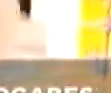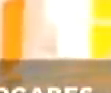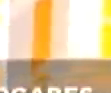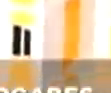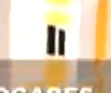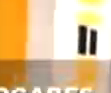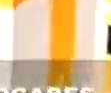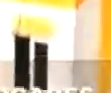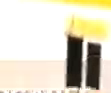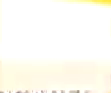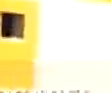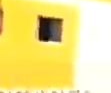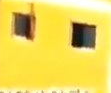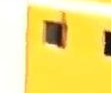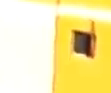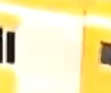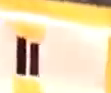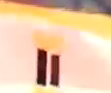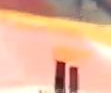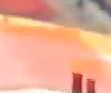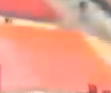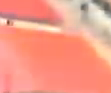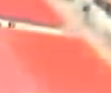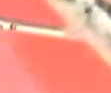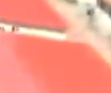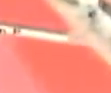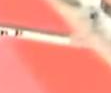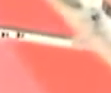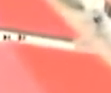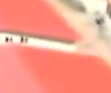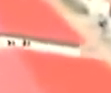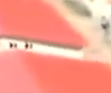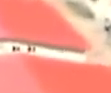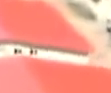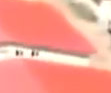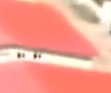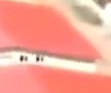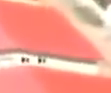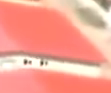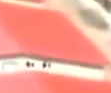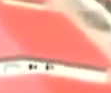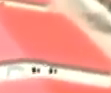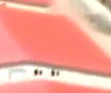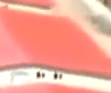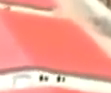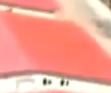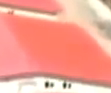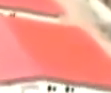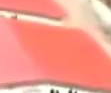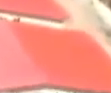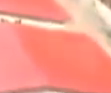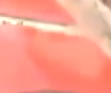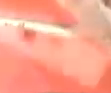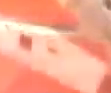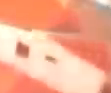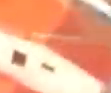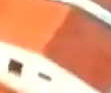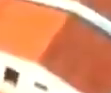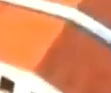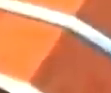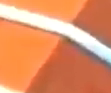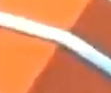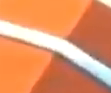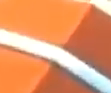para el 2025 y así garantizamos un hogar digno y propio a igual número de familias